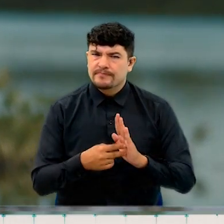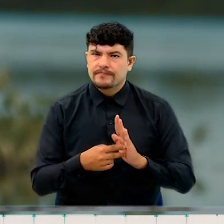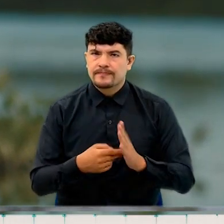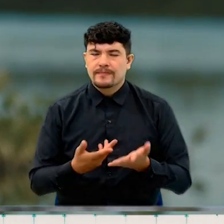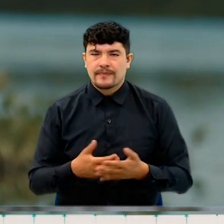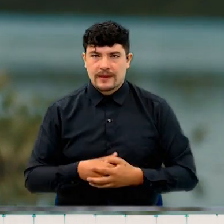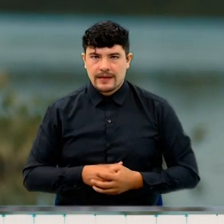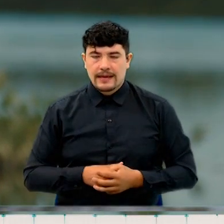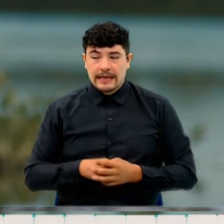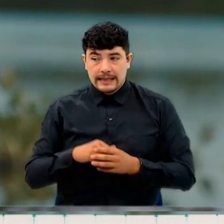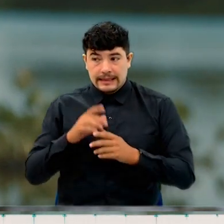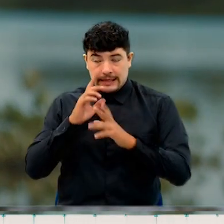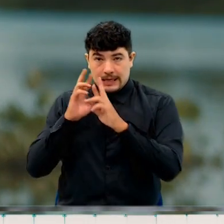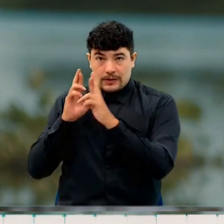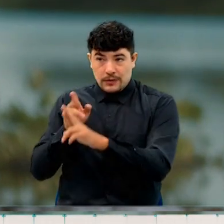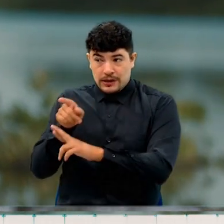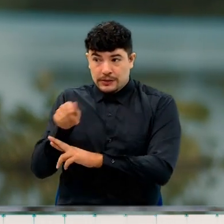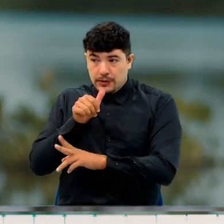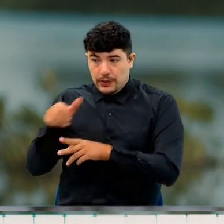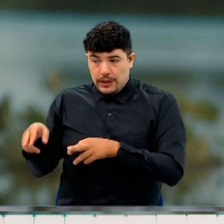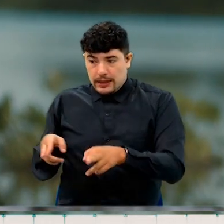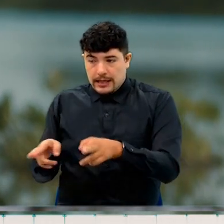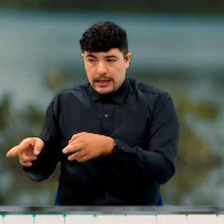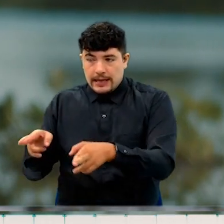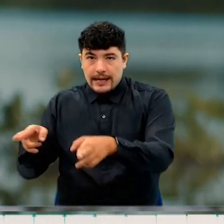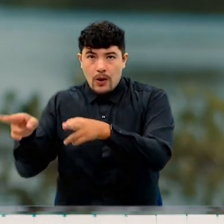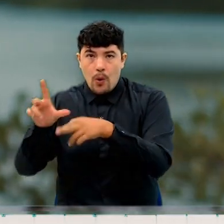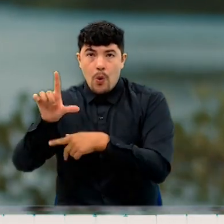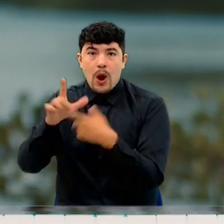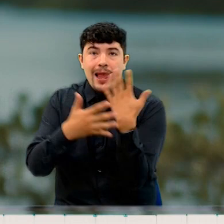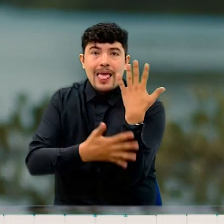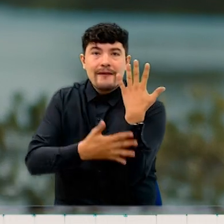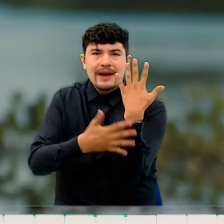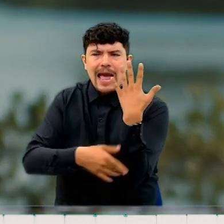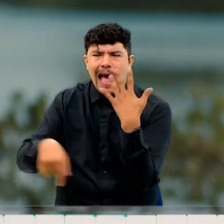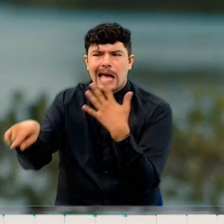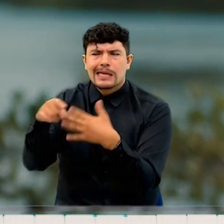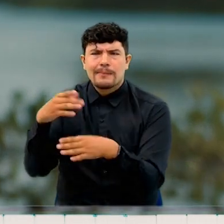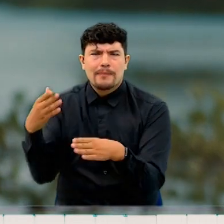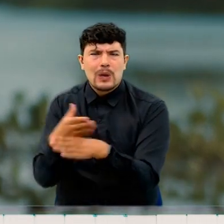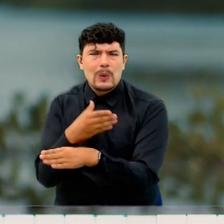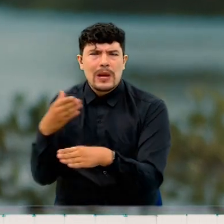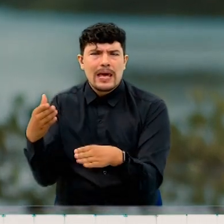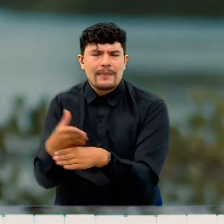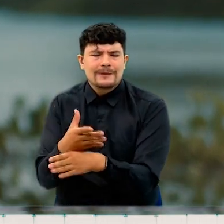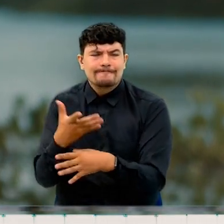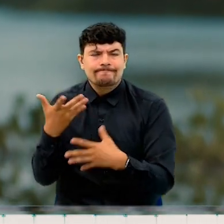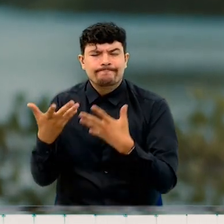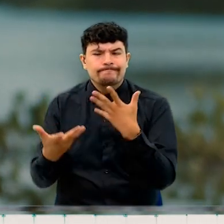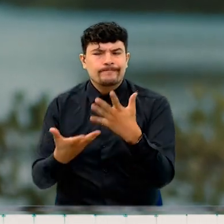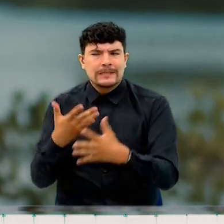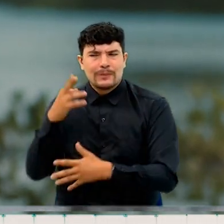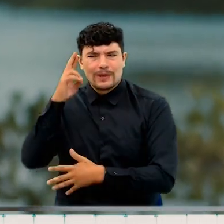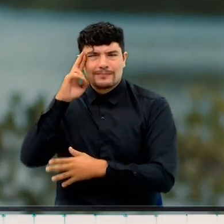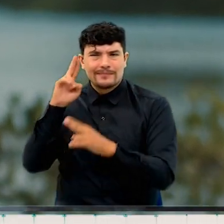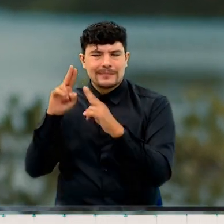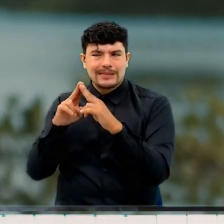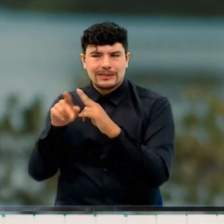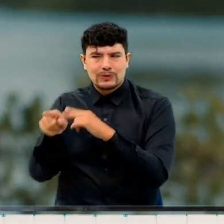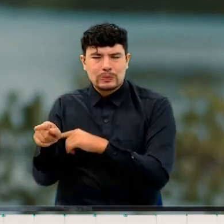a una problemática sobre el río Lebrija, entonces de la cual nosotros nos vemos beneficiados como asociaciones a hacer,